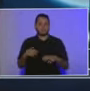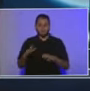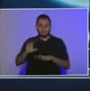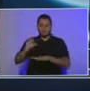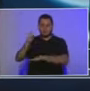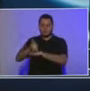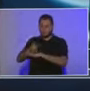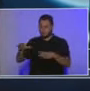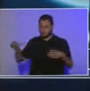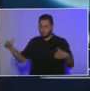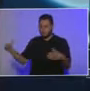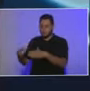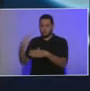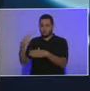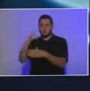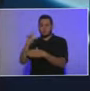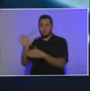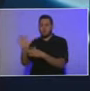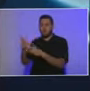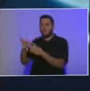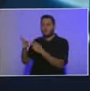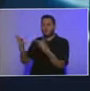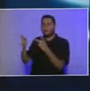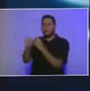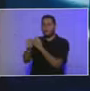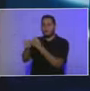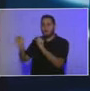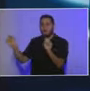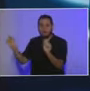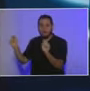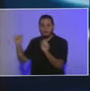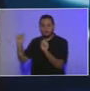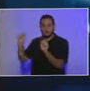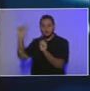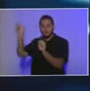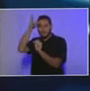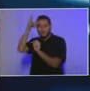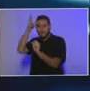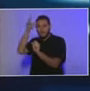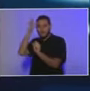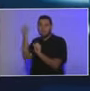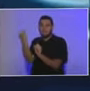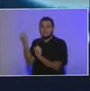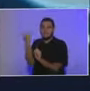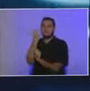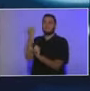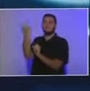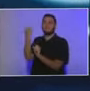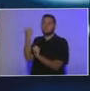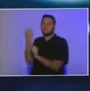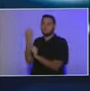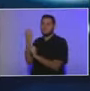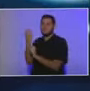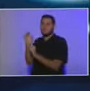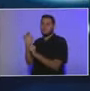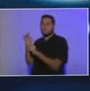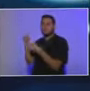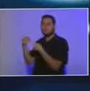galleros mientras no haya comercio interestatal. Entonces, ahí hay unos gallos, no sabemos si comieron